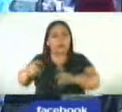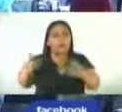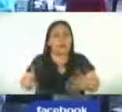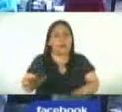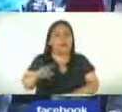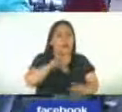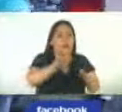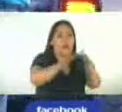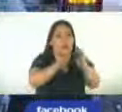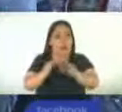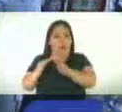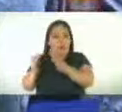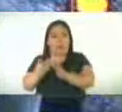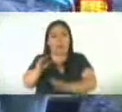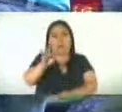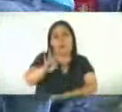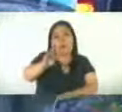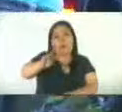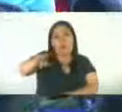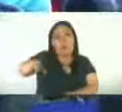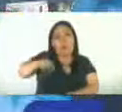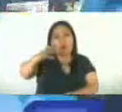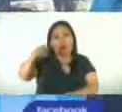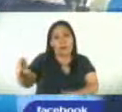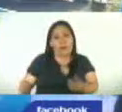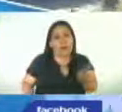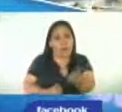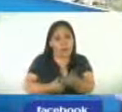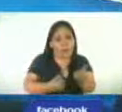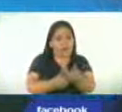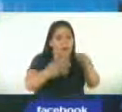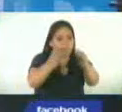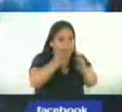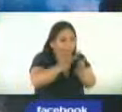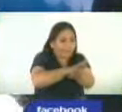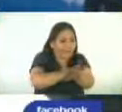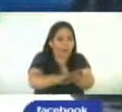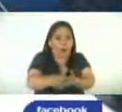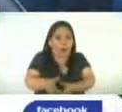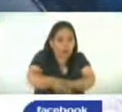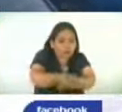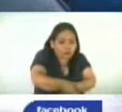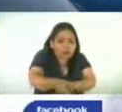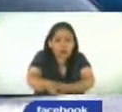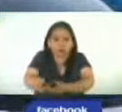441.000 viviendas en las que han realizado limpieza, abatización y fumigación.